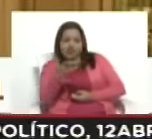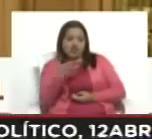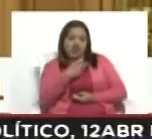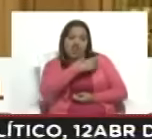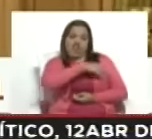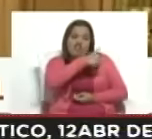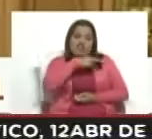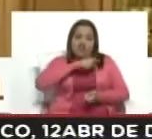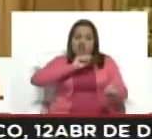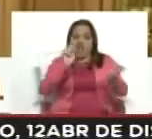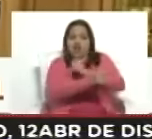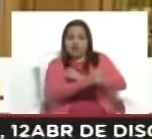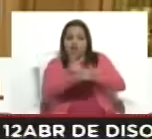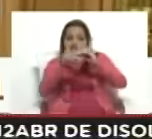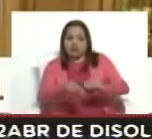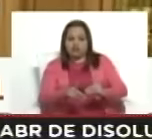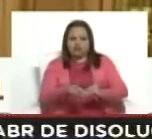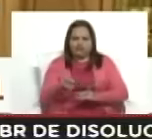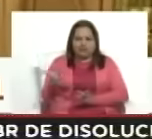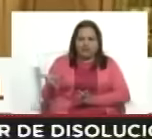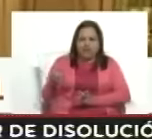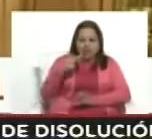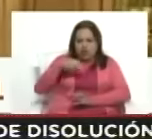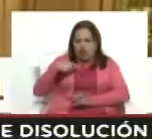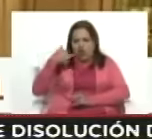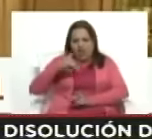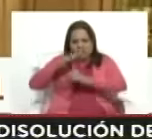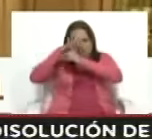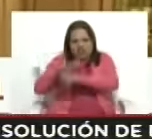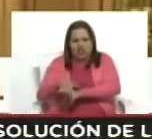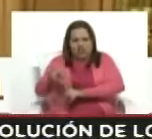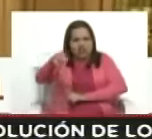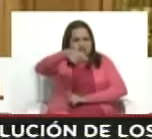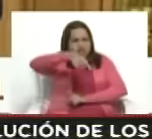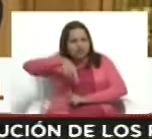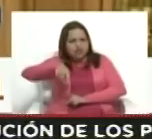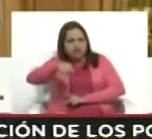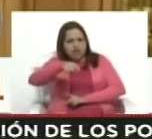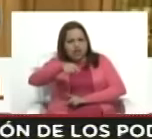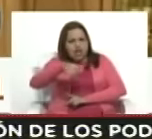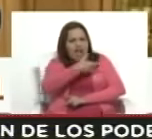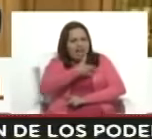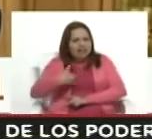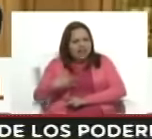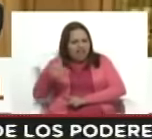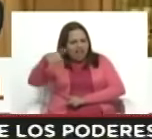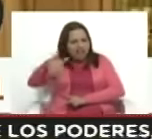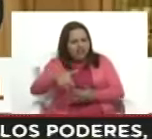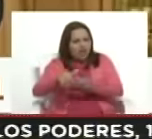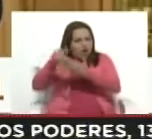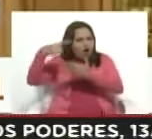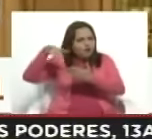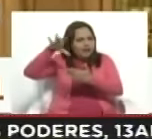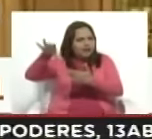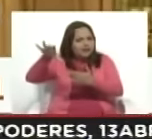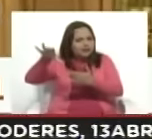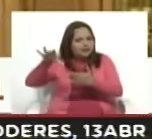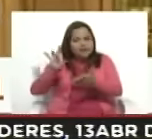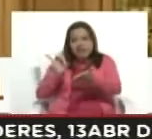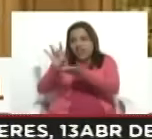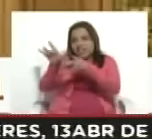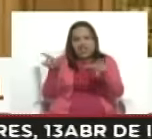que venga a creer que nosotros somos colonias de ellos, a querer mandar aquí, se va a ir así como